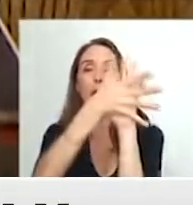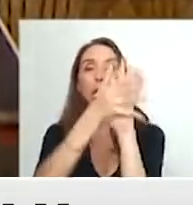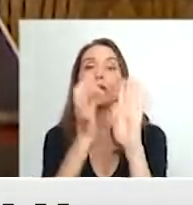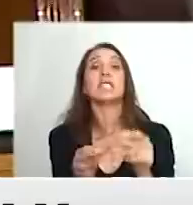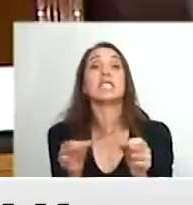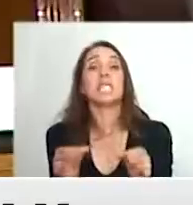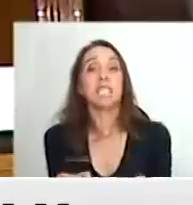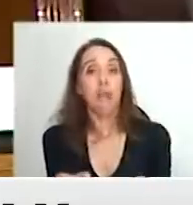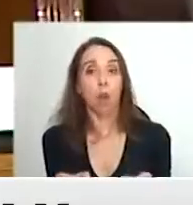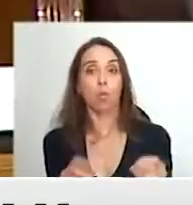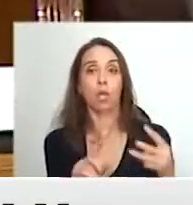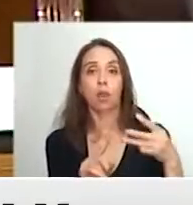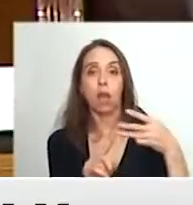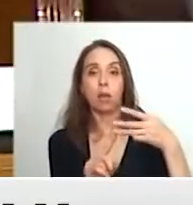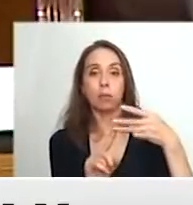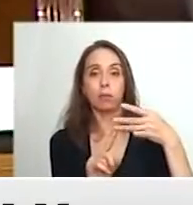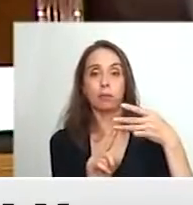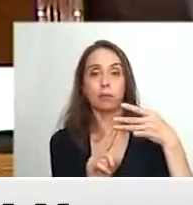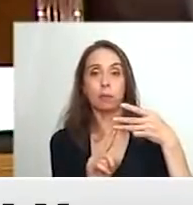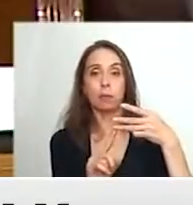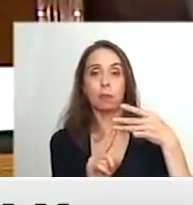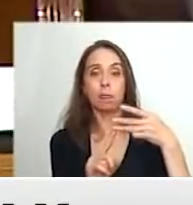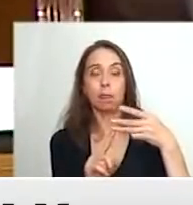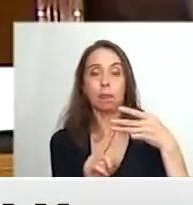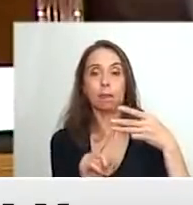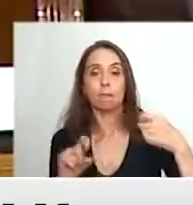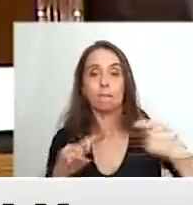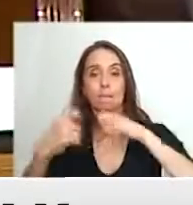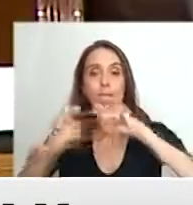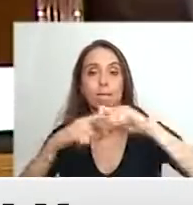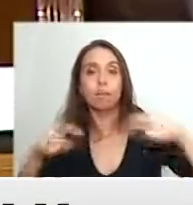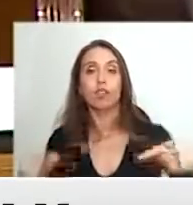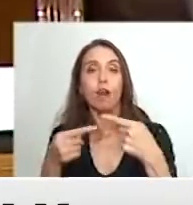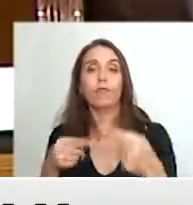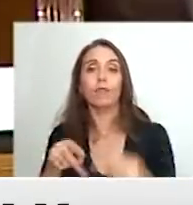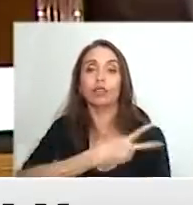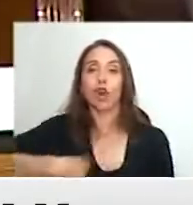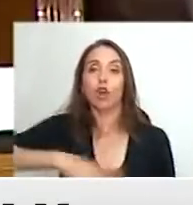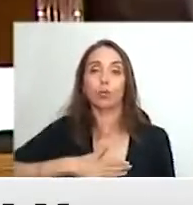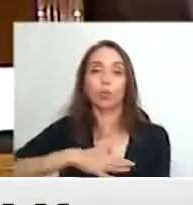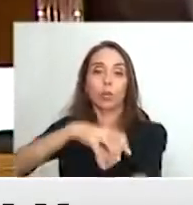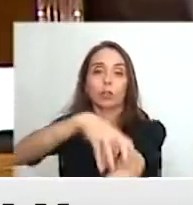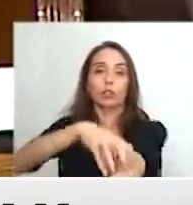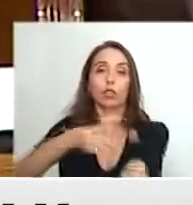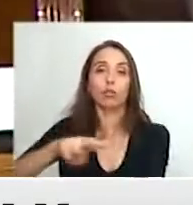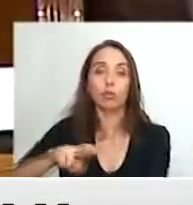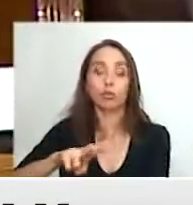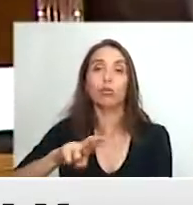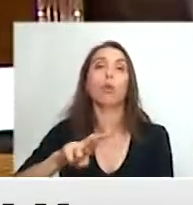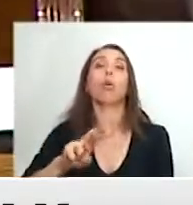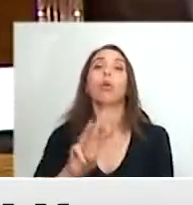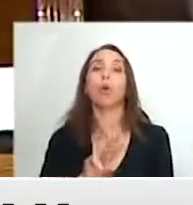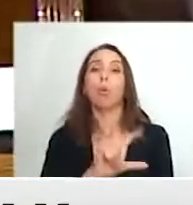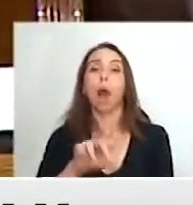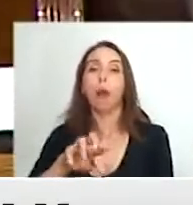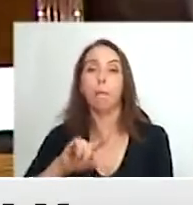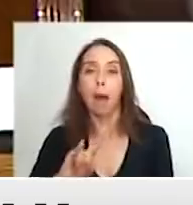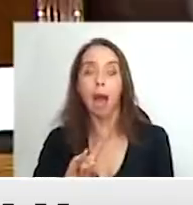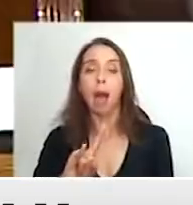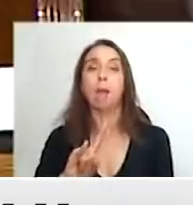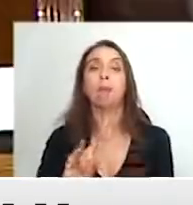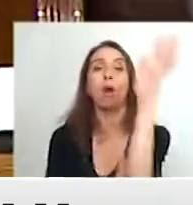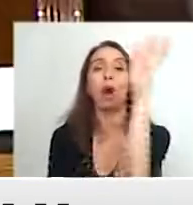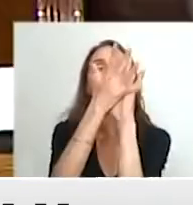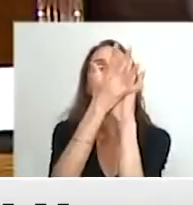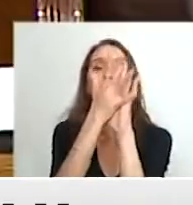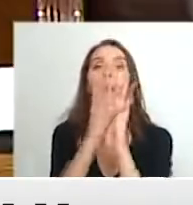geográfica que tenemos. El conflicto en nuestro sur, en nuestro Gualmapu, en Araucanía, Biobío o como quieran señalar en